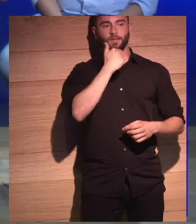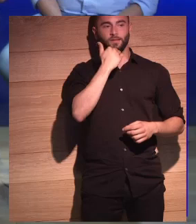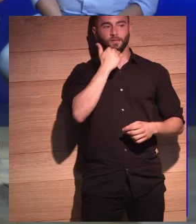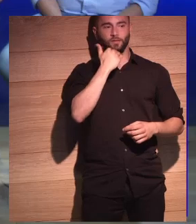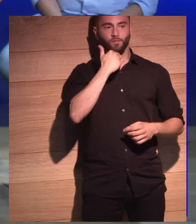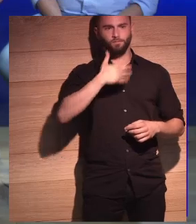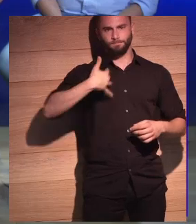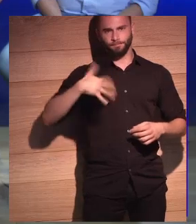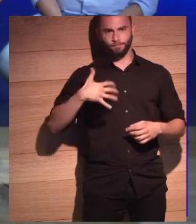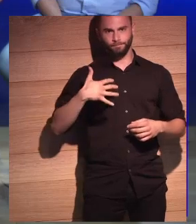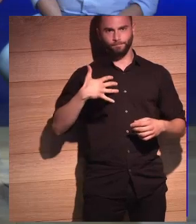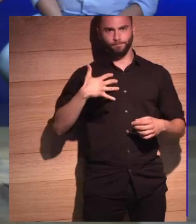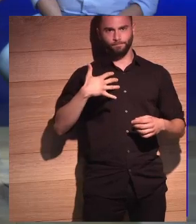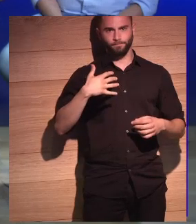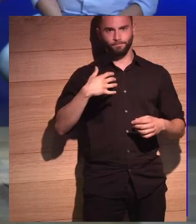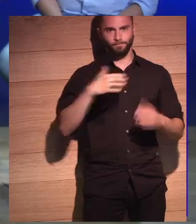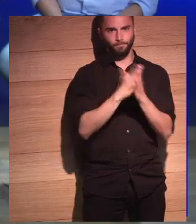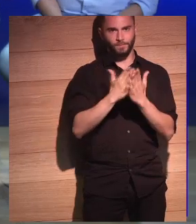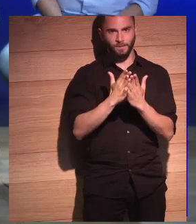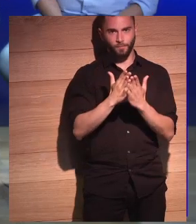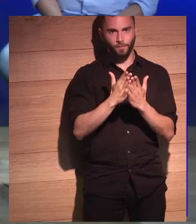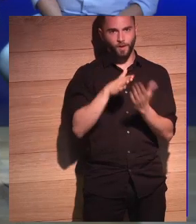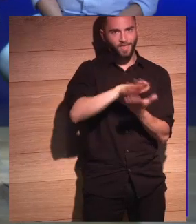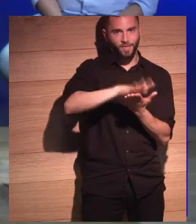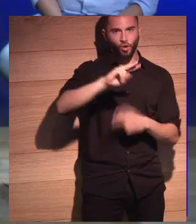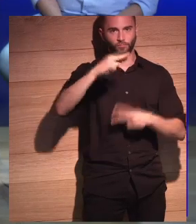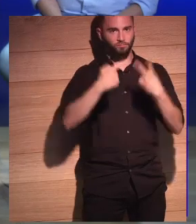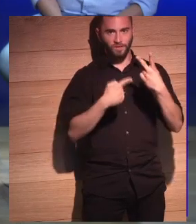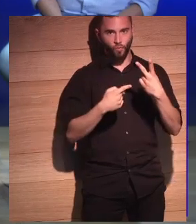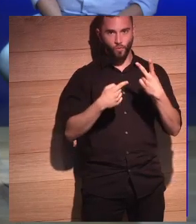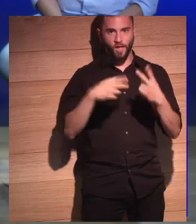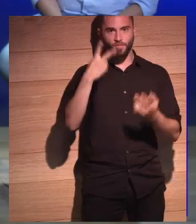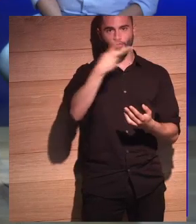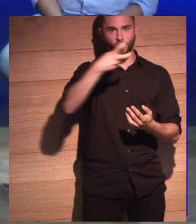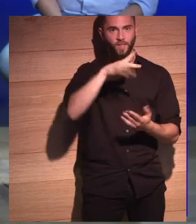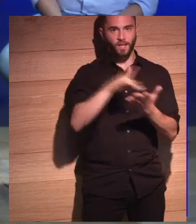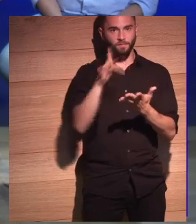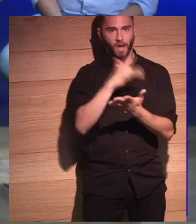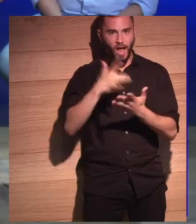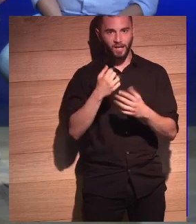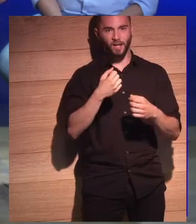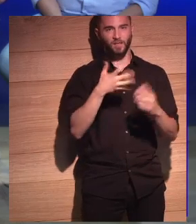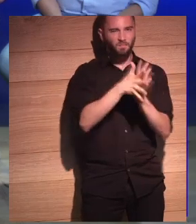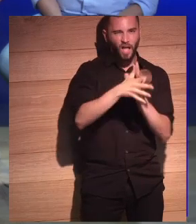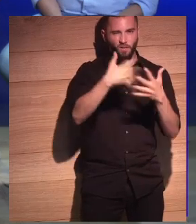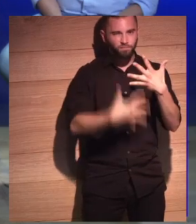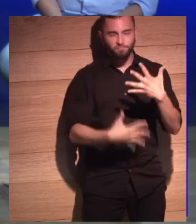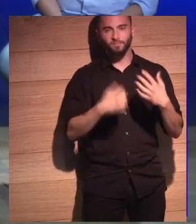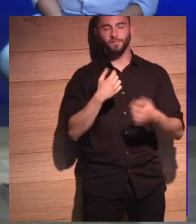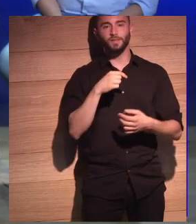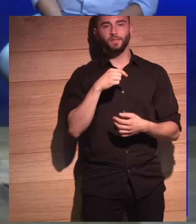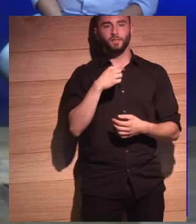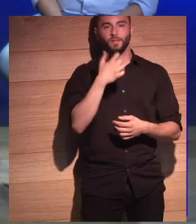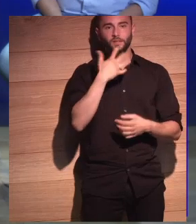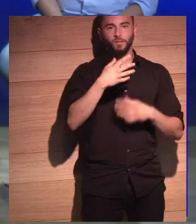una segunda edición que va a ser unas 200 páginas, donde hay glosarios, donde hay casos de uso, donde